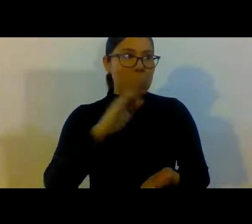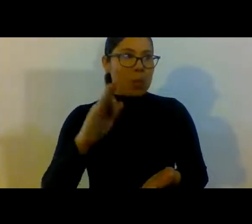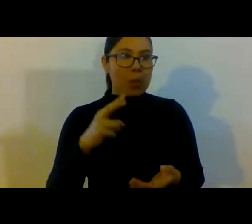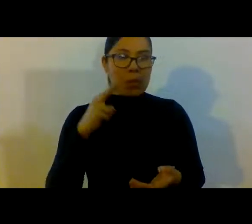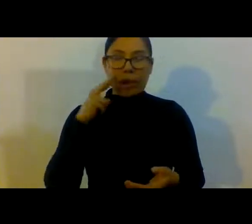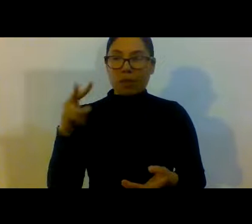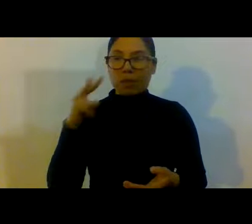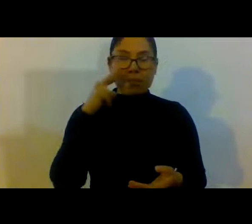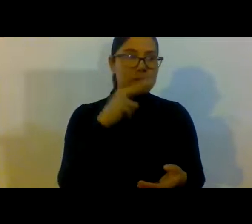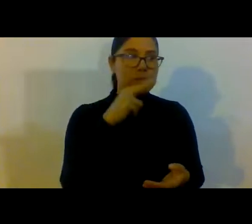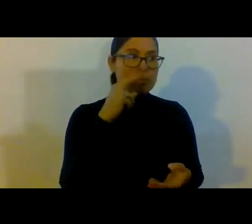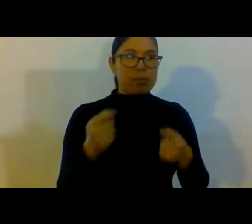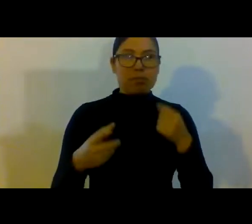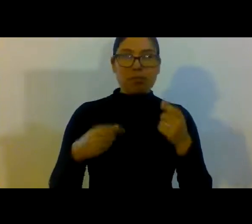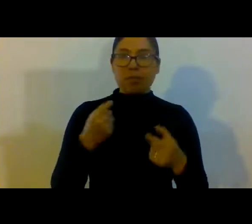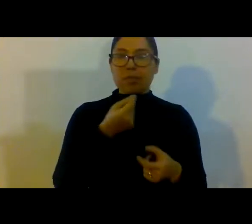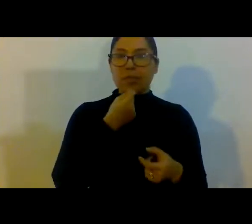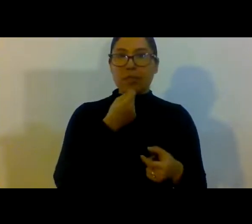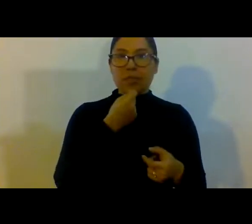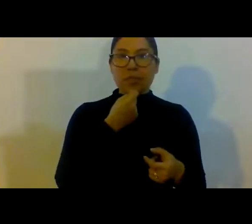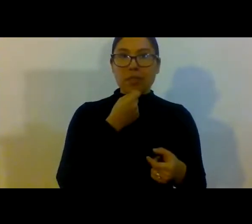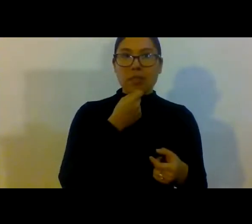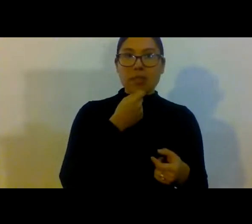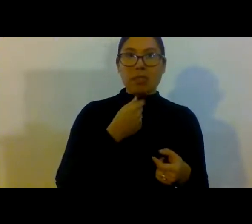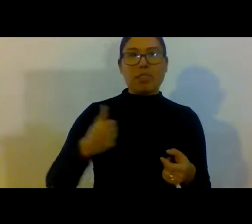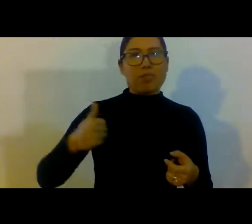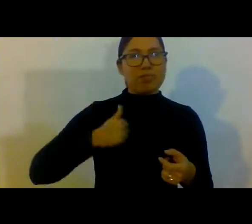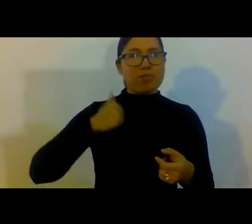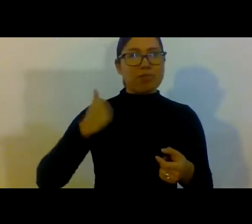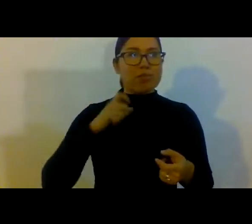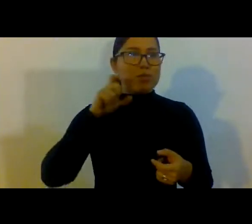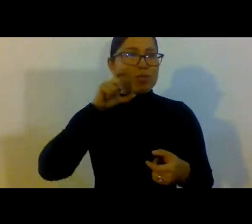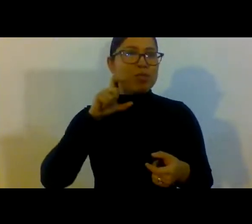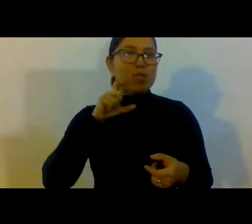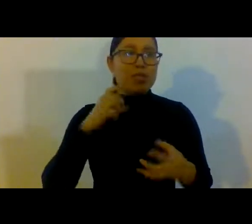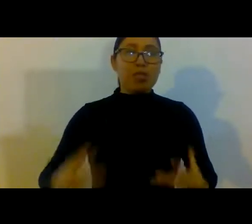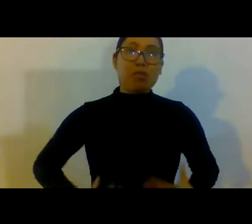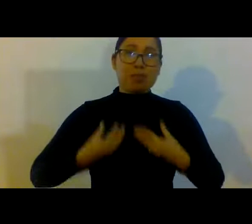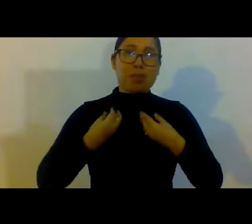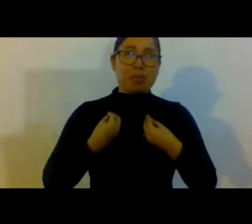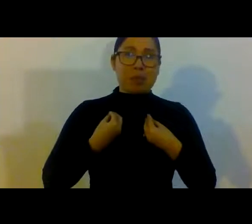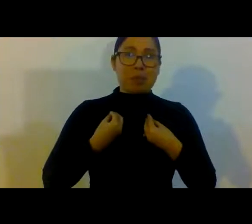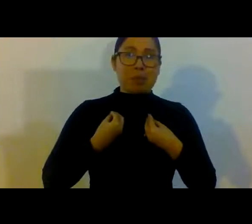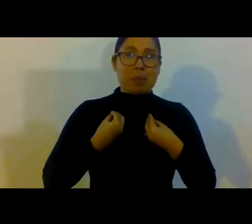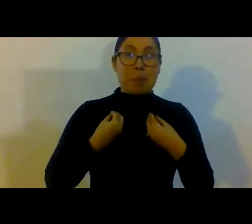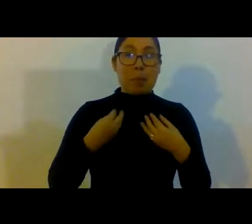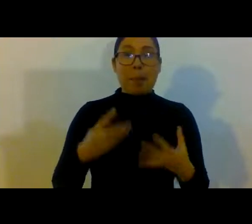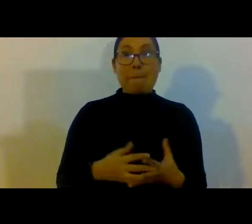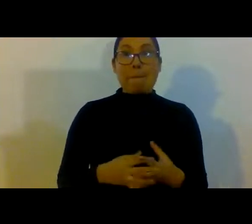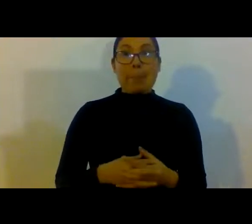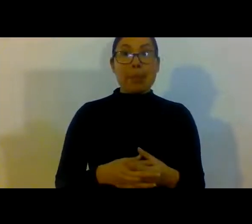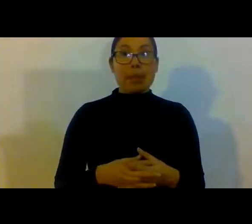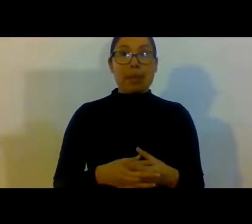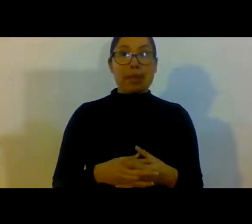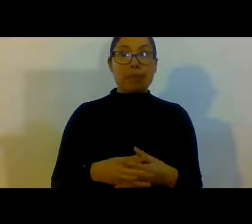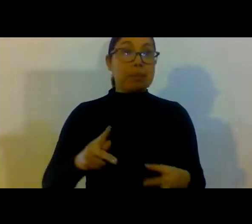sigue ciertas o que tiene ciertas características que me hacen pensar que está viviendo abuso sexual, pero no sé cómo abordarlo. ¿Por qué? Porque es común,